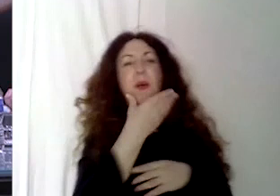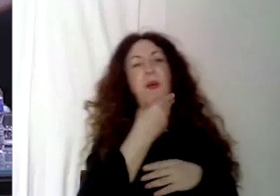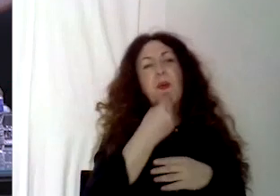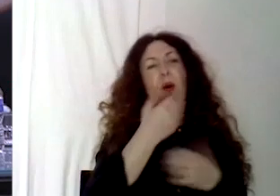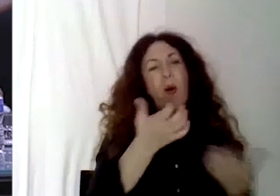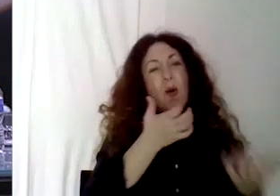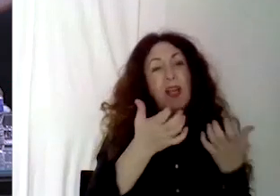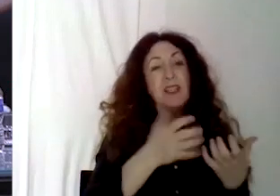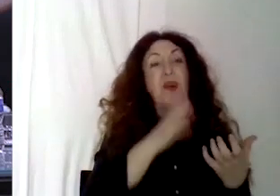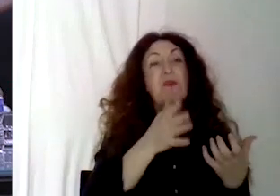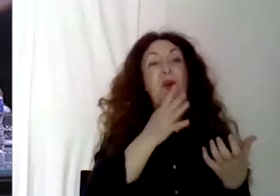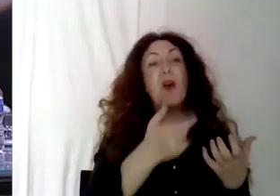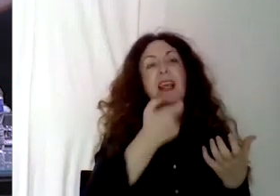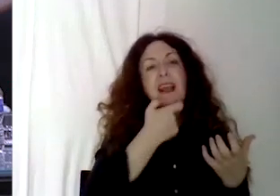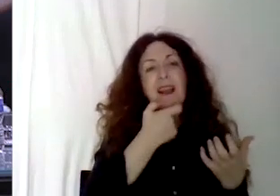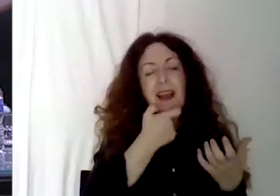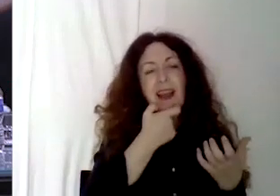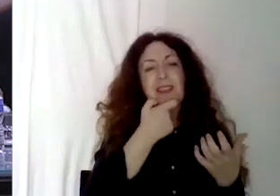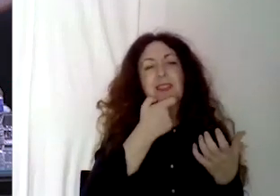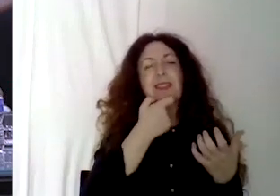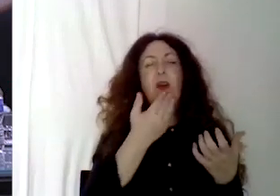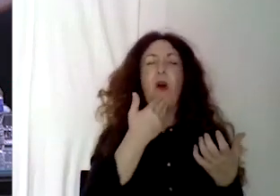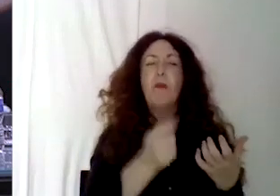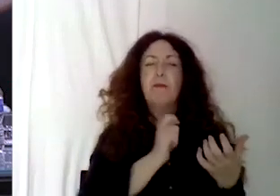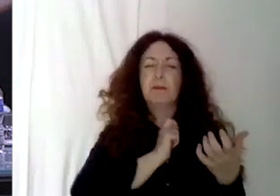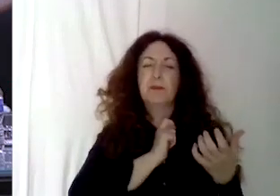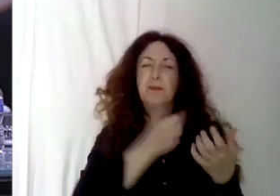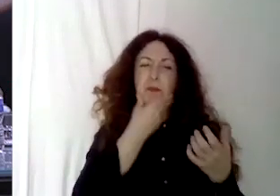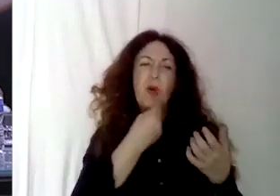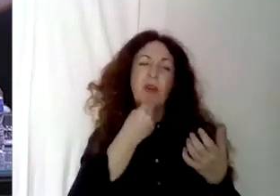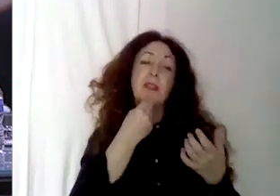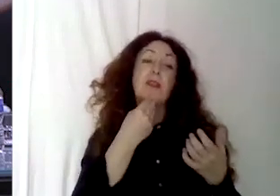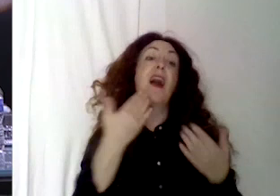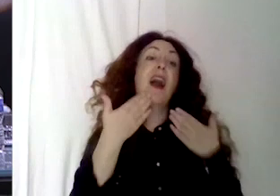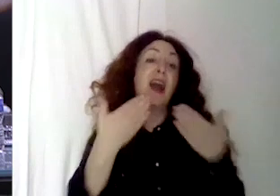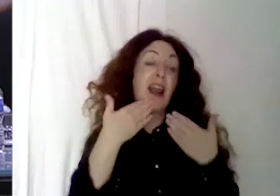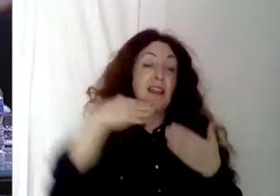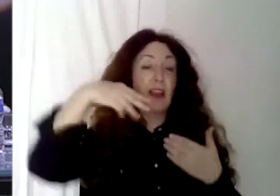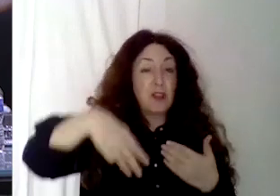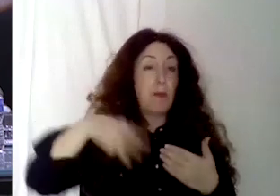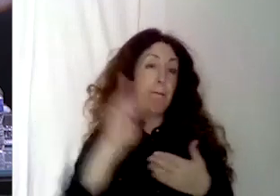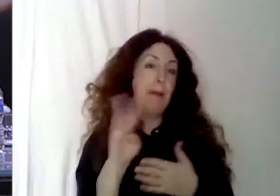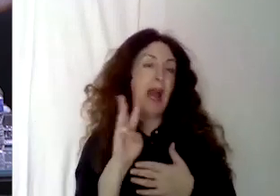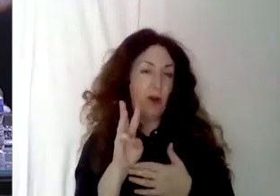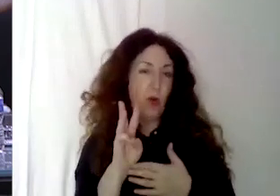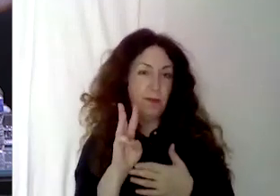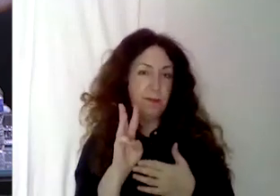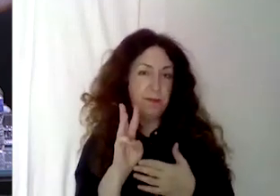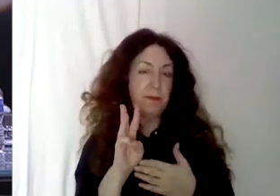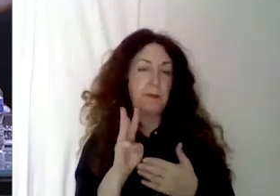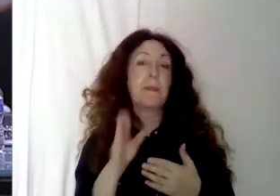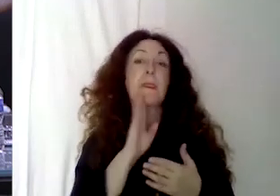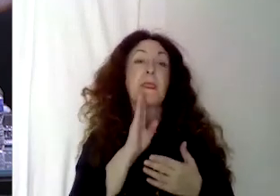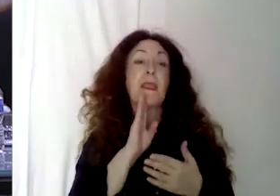inglés que ha introducido Marlowe. En términos modernos, de la gramatología de Derrida, diríamos, ha deconstruido la lengua